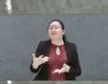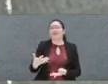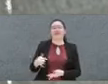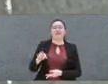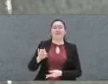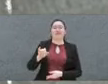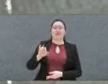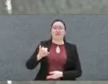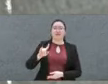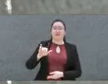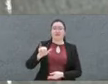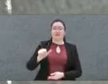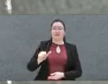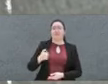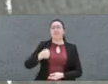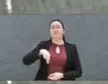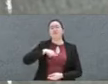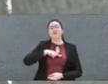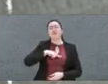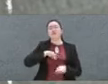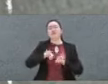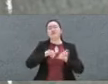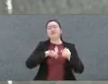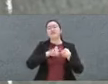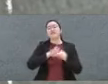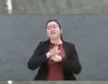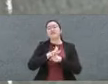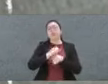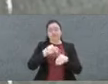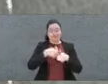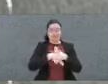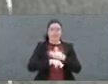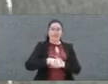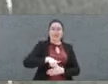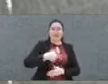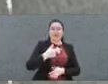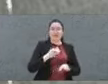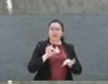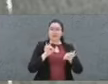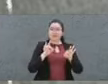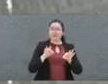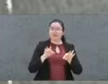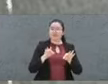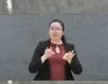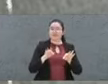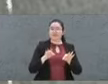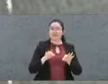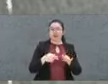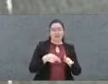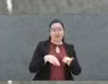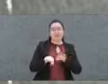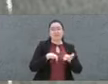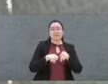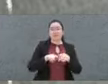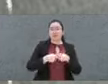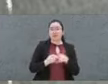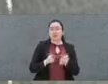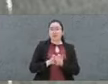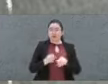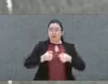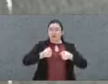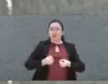andar la línea 12 del metro, pero de forma segura, porque lo que no podemos pues es que vuelva a ocurrir una